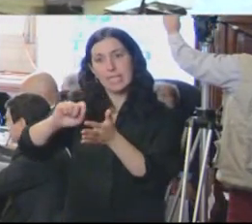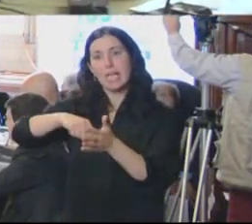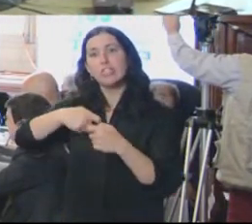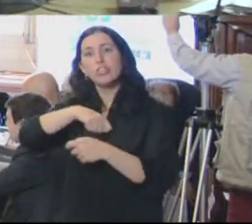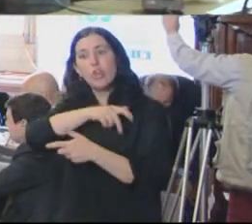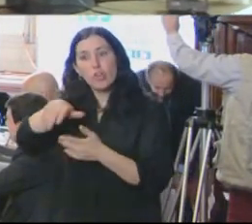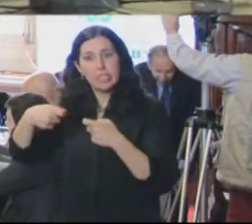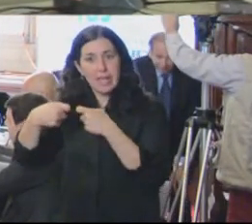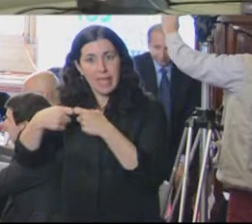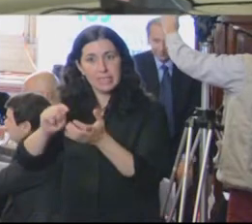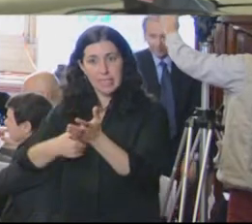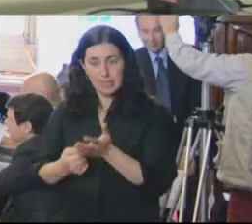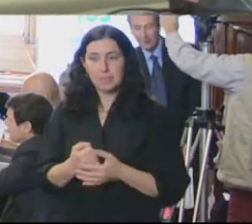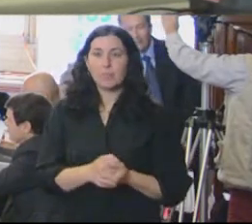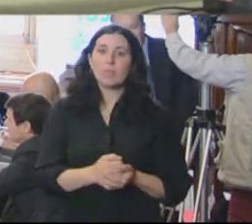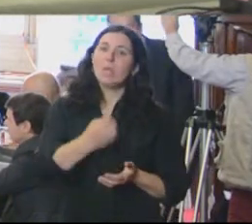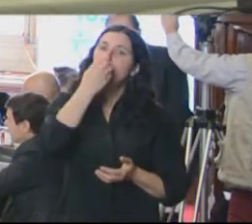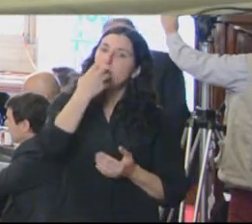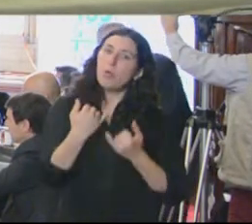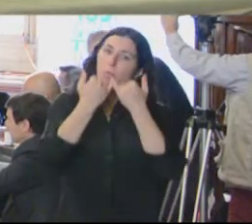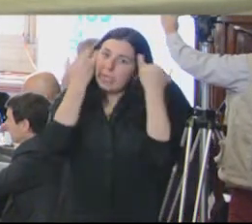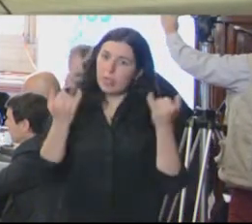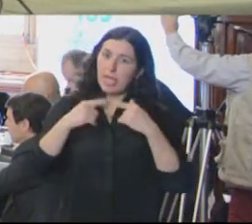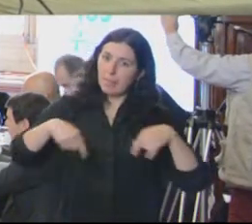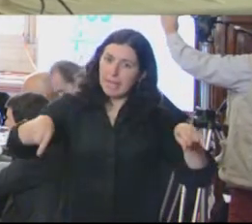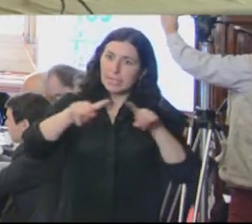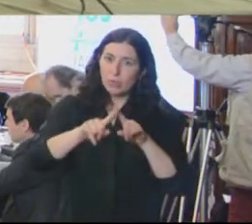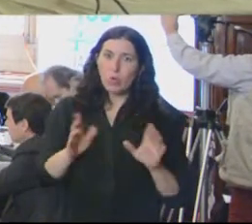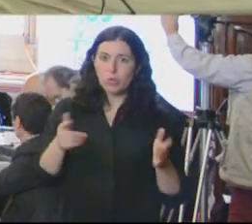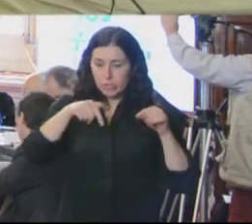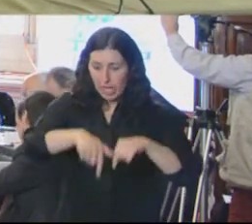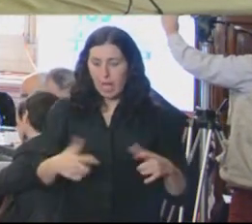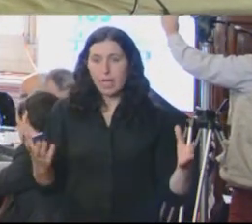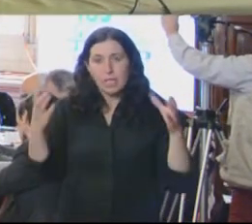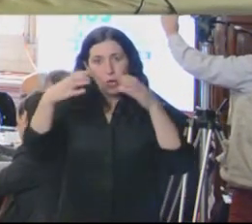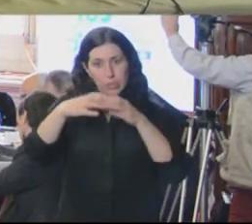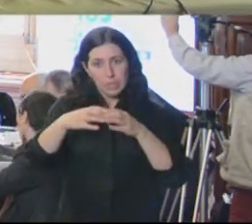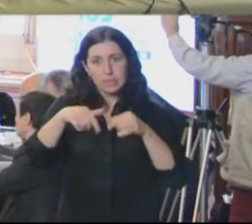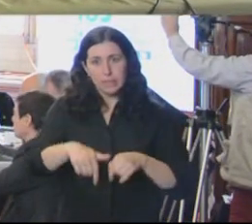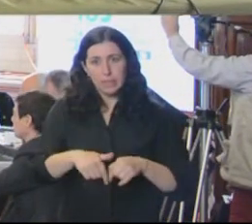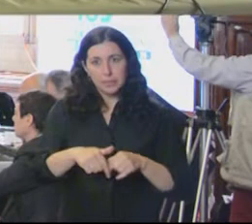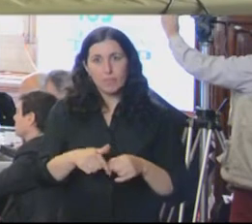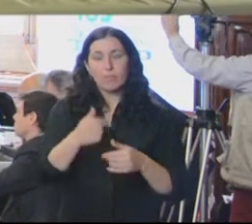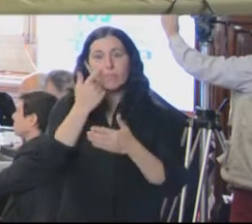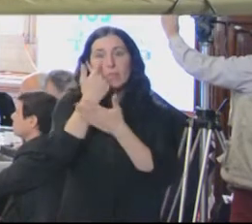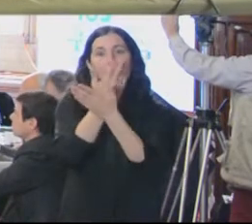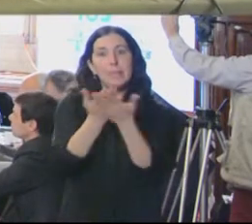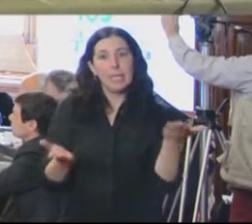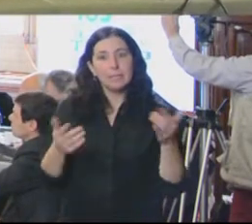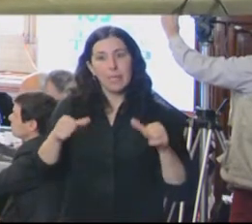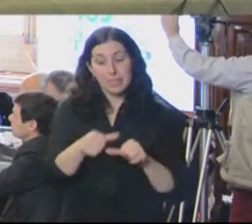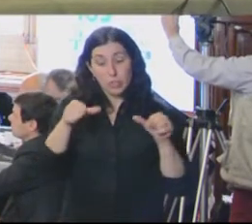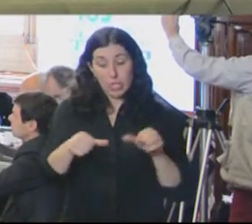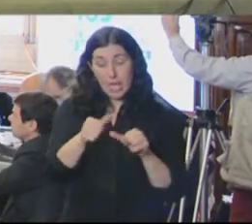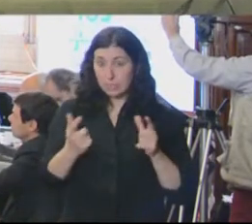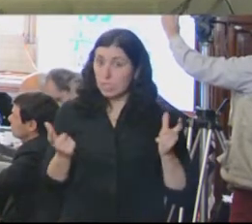Muy buenos días para todos y todas los presentes en esta audiencia. Frente a los planteamientos que hace la Honorable